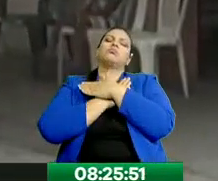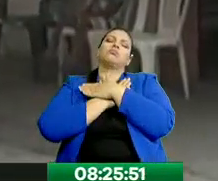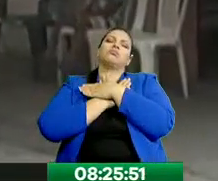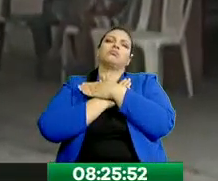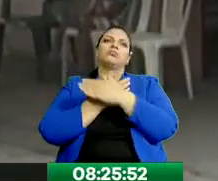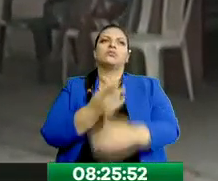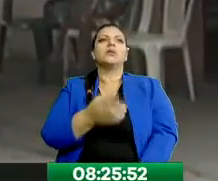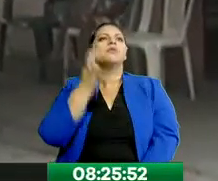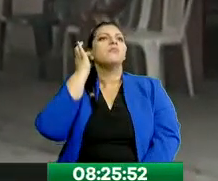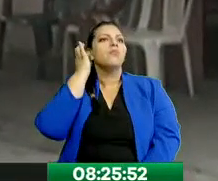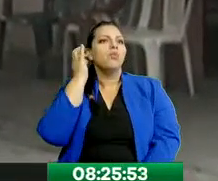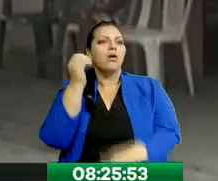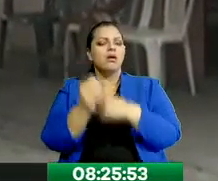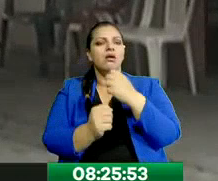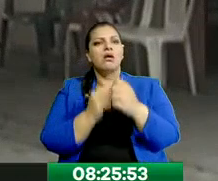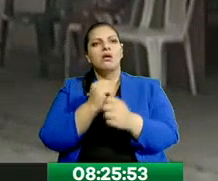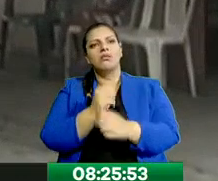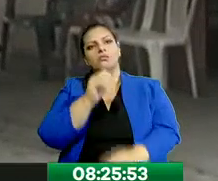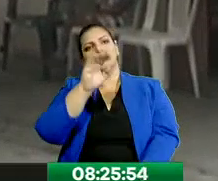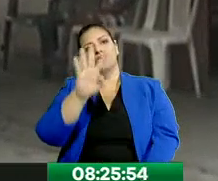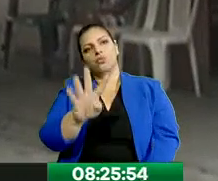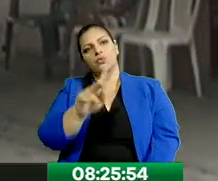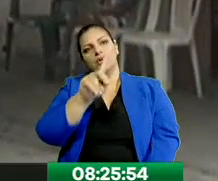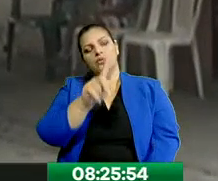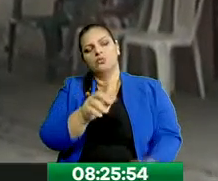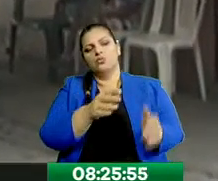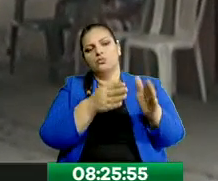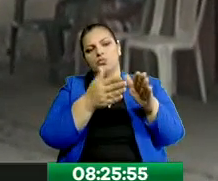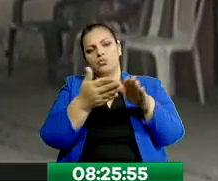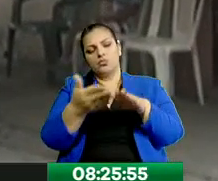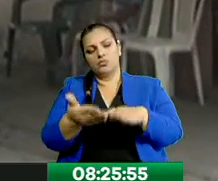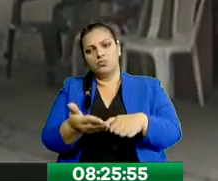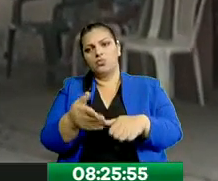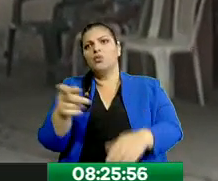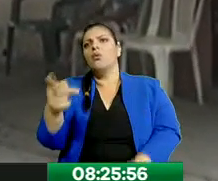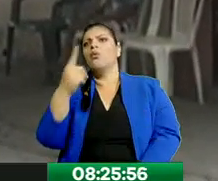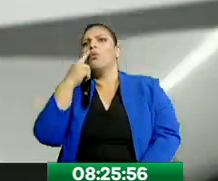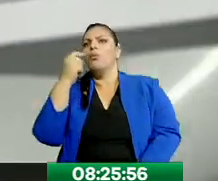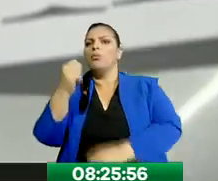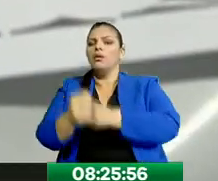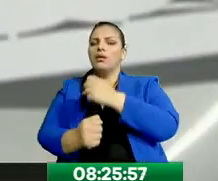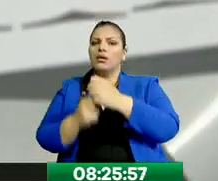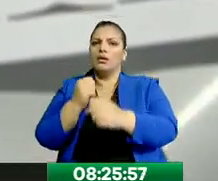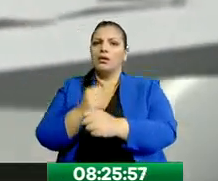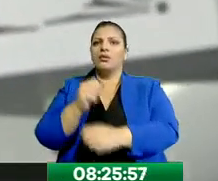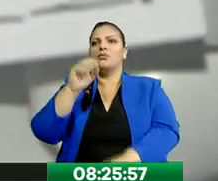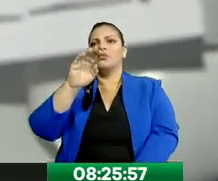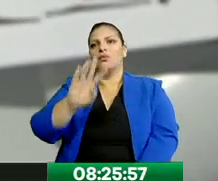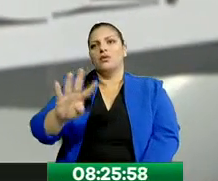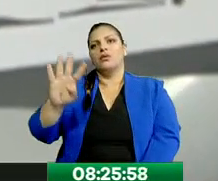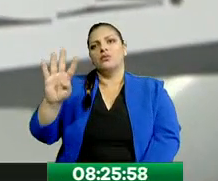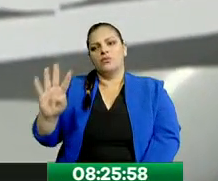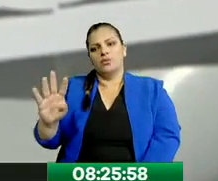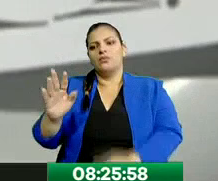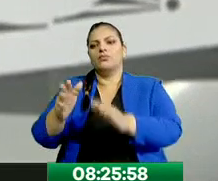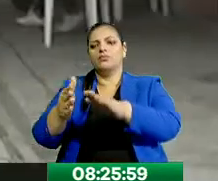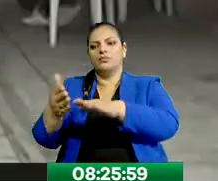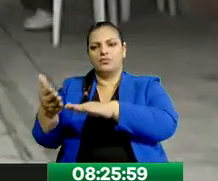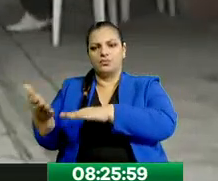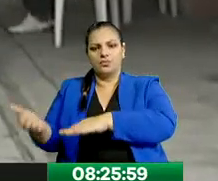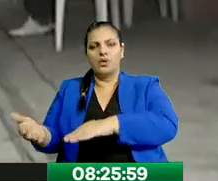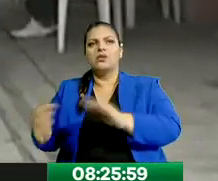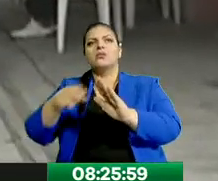Mientras que en la casa de al lado, familiares del ex conviviente de 44 años también recibieron los restos de quien